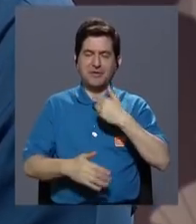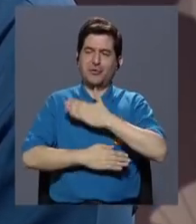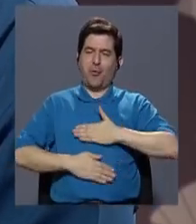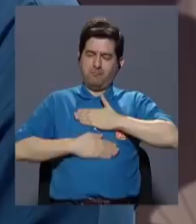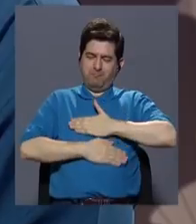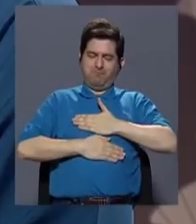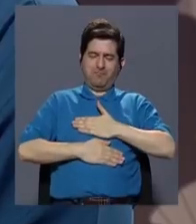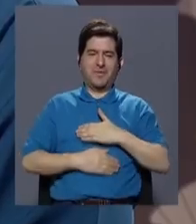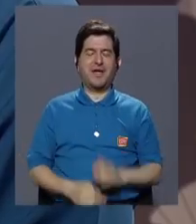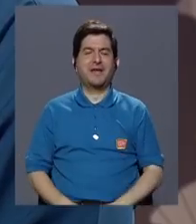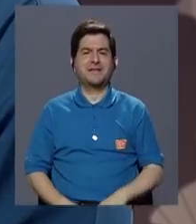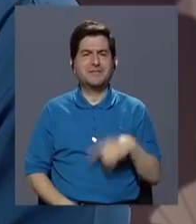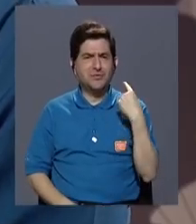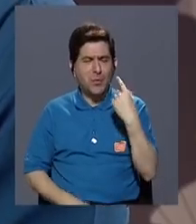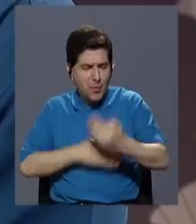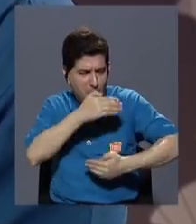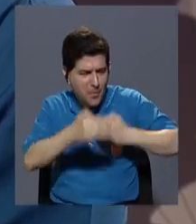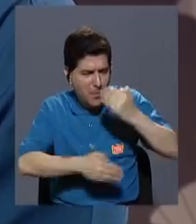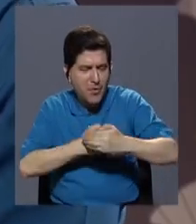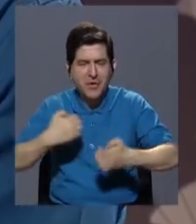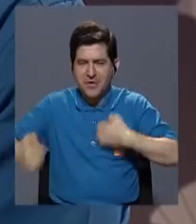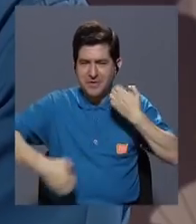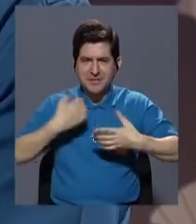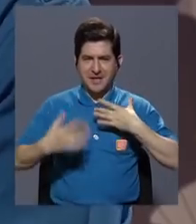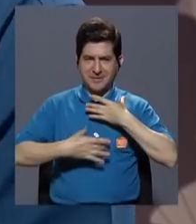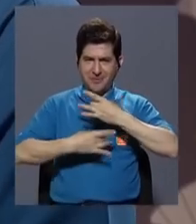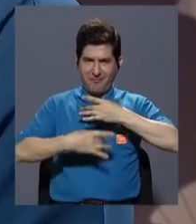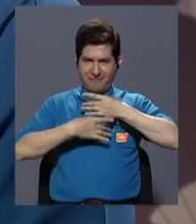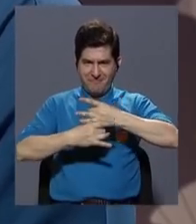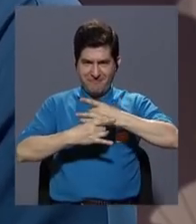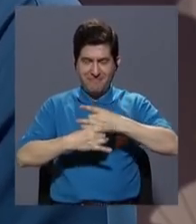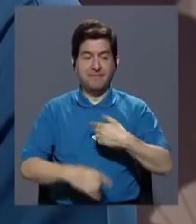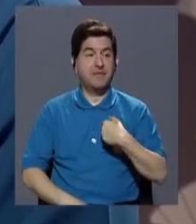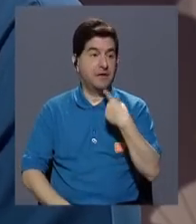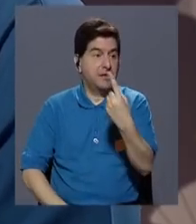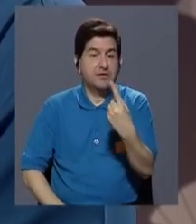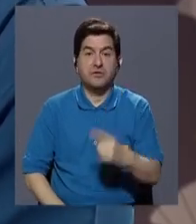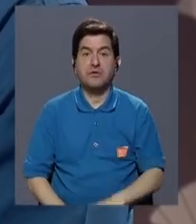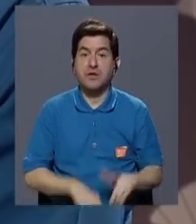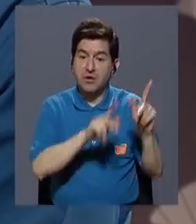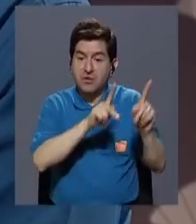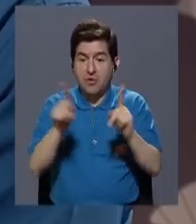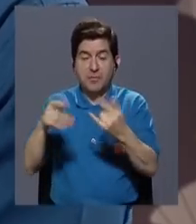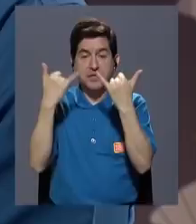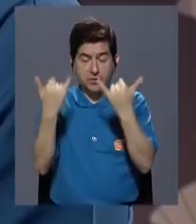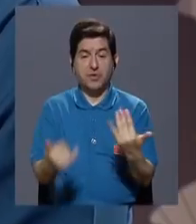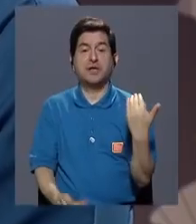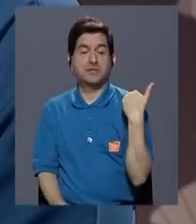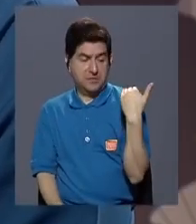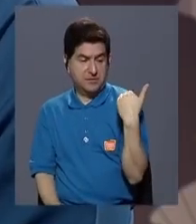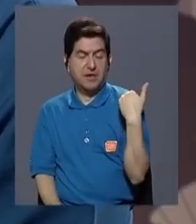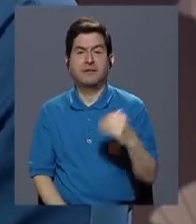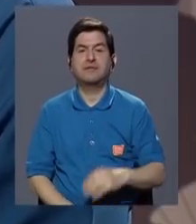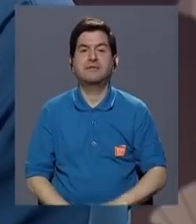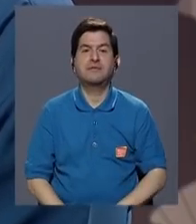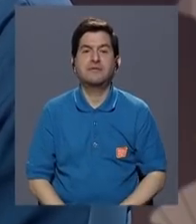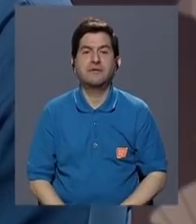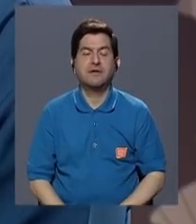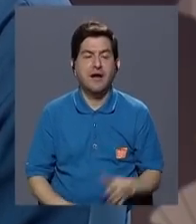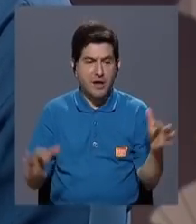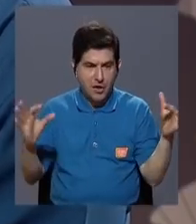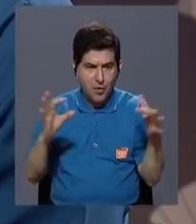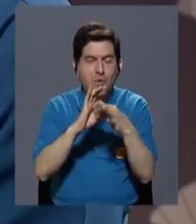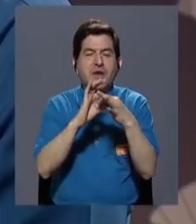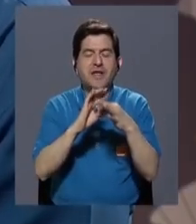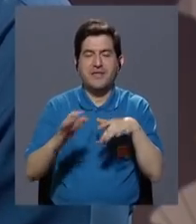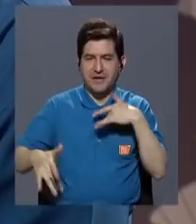interesante y digo porque hay gente que me lo ha llegado a decir que conecta con la película conecta con